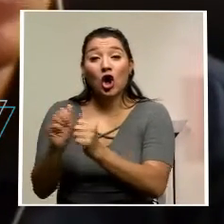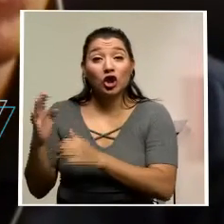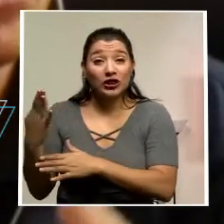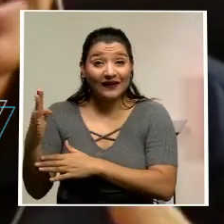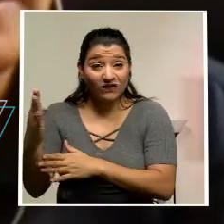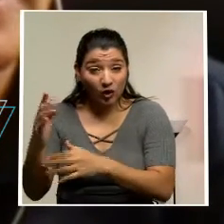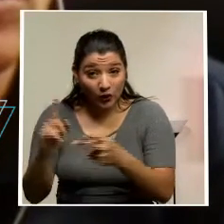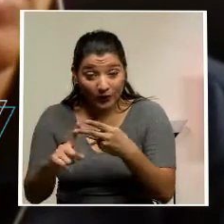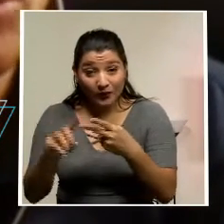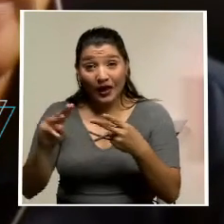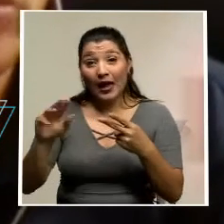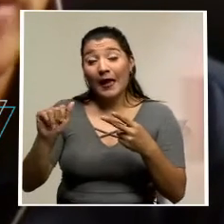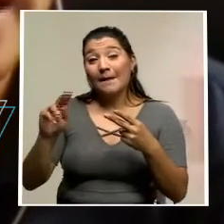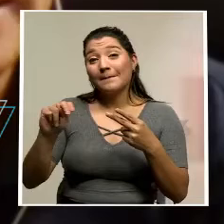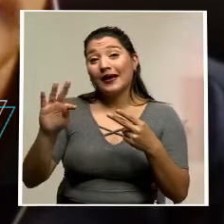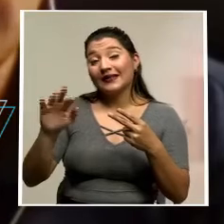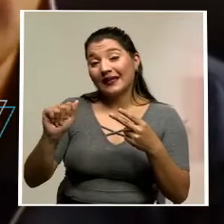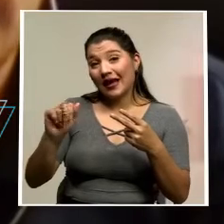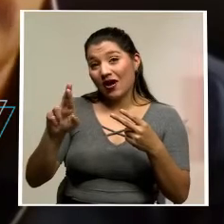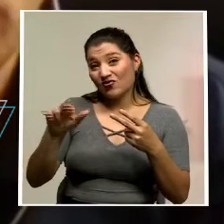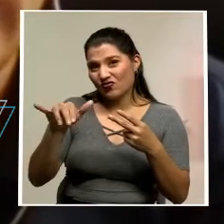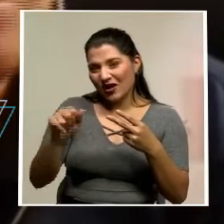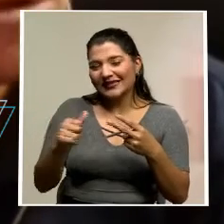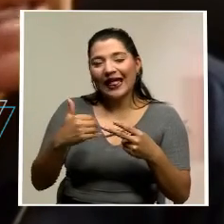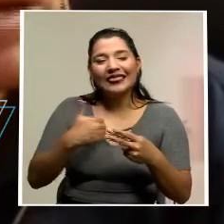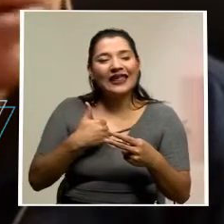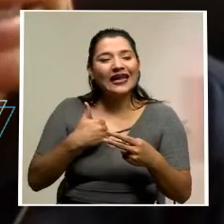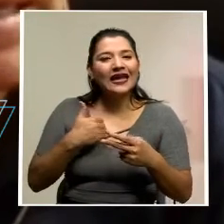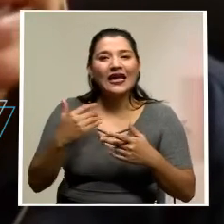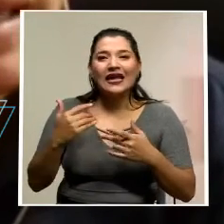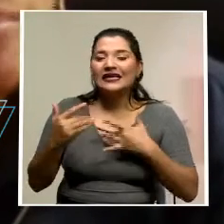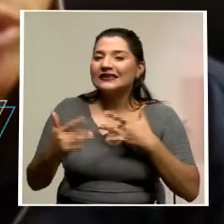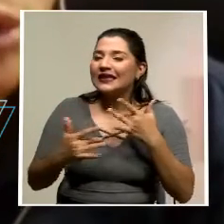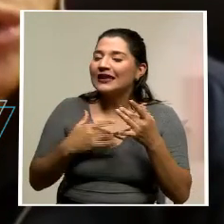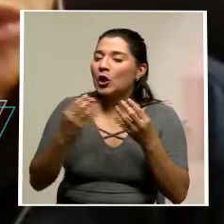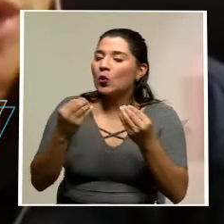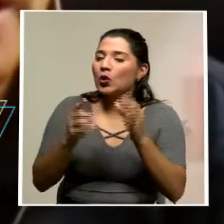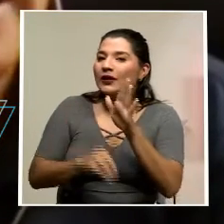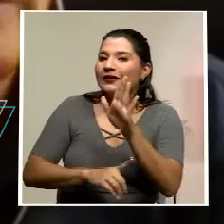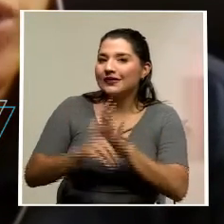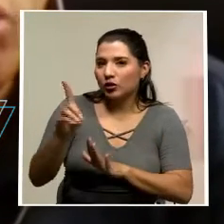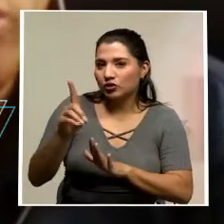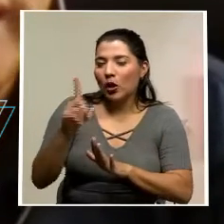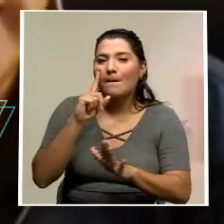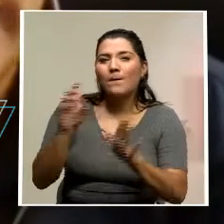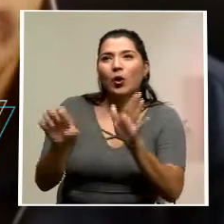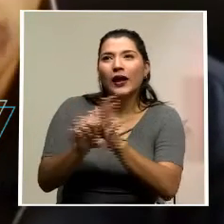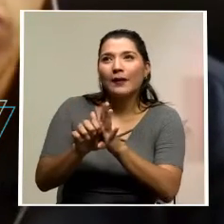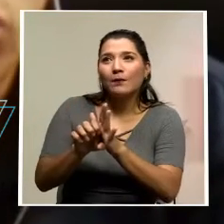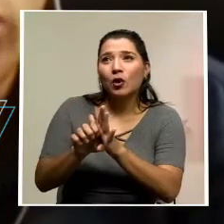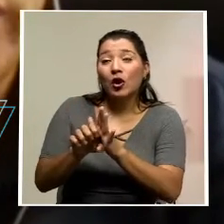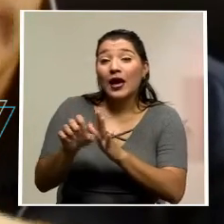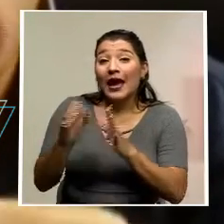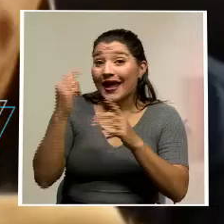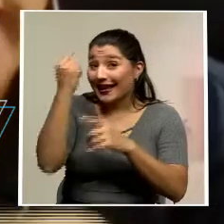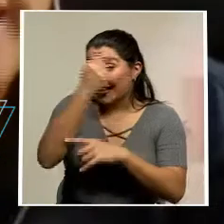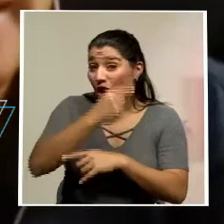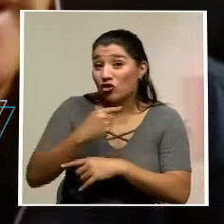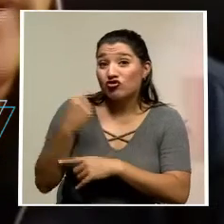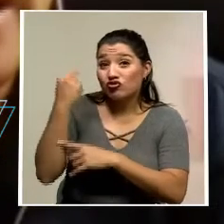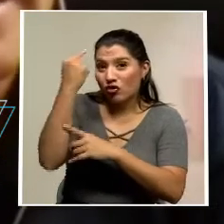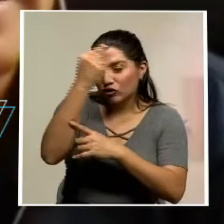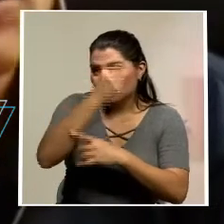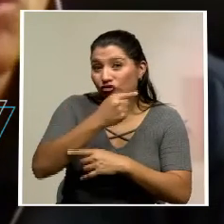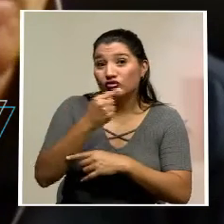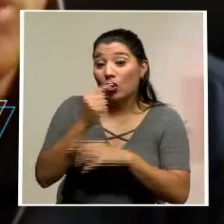tienen unos sentidos muy peculiares. Por ejemplo, tienen una serie de poros que recubren el rostro y recubren la